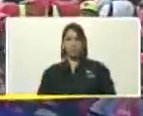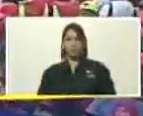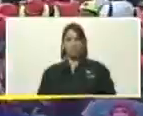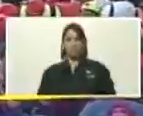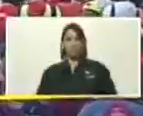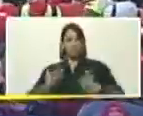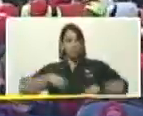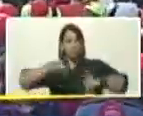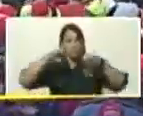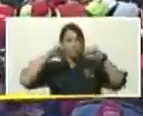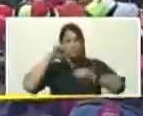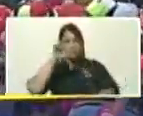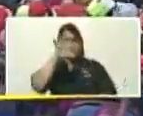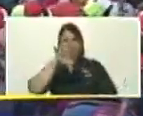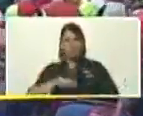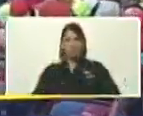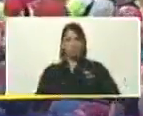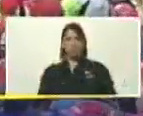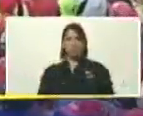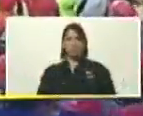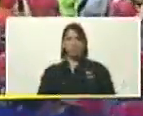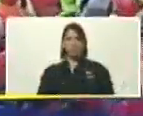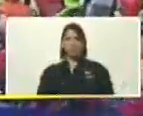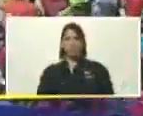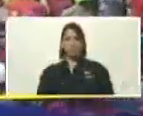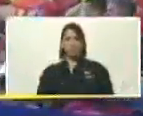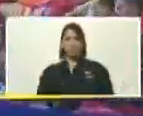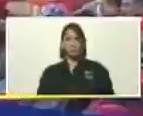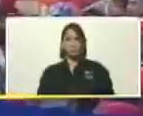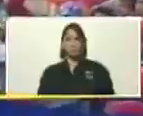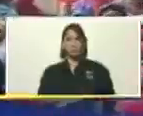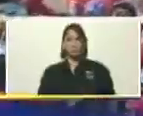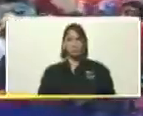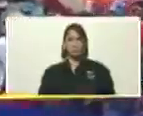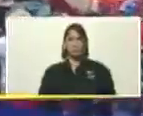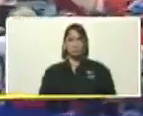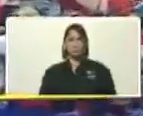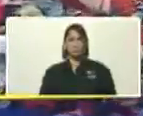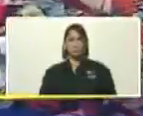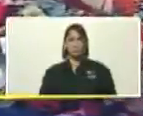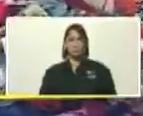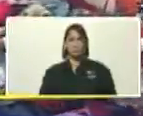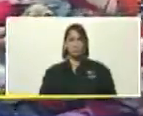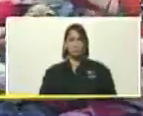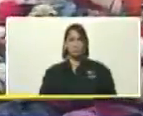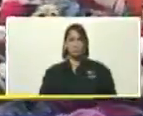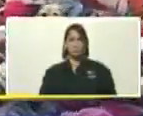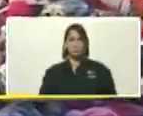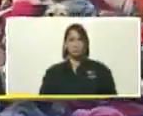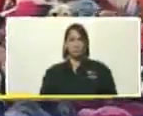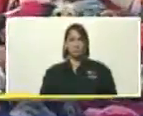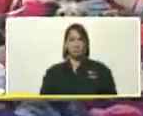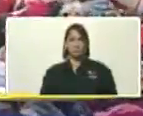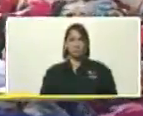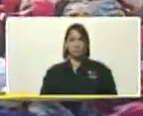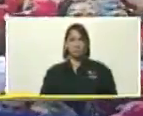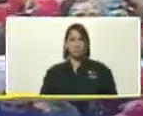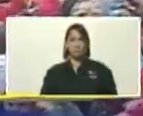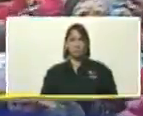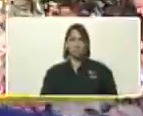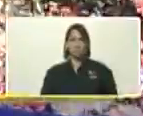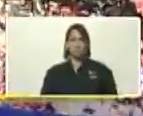¡Que viva la patria! Sí,